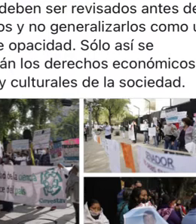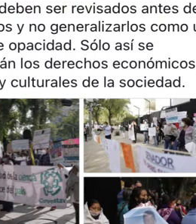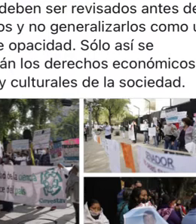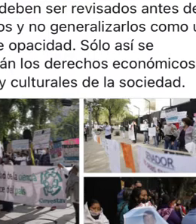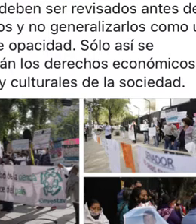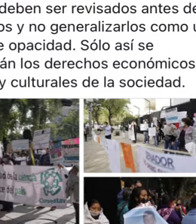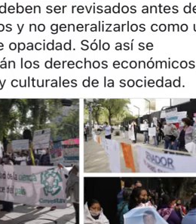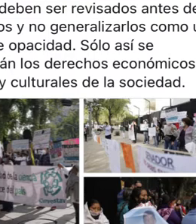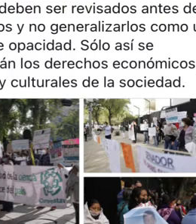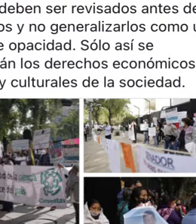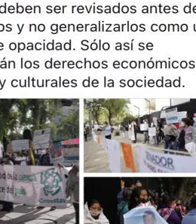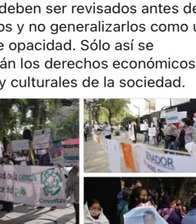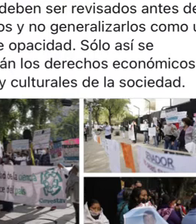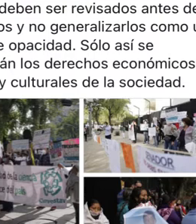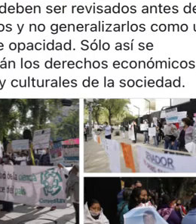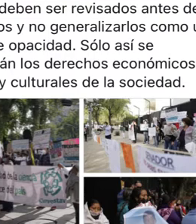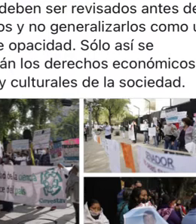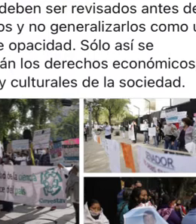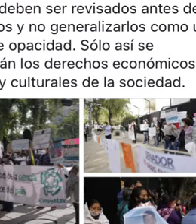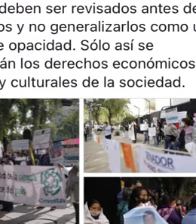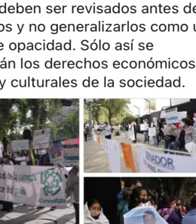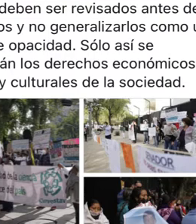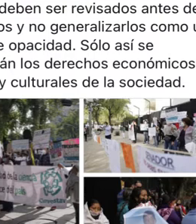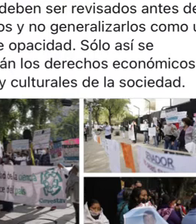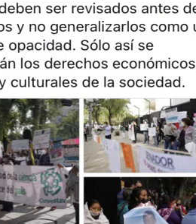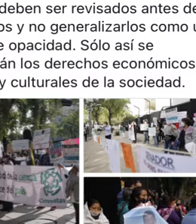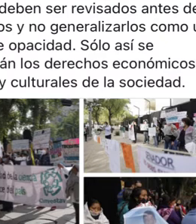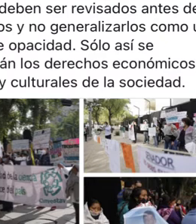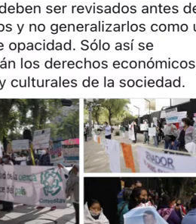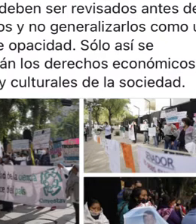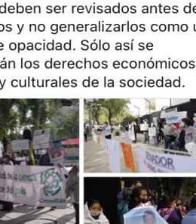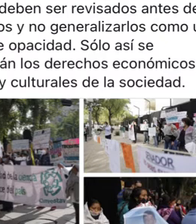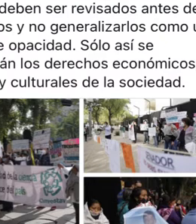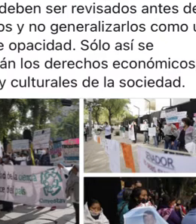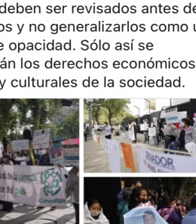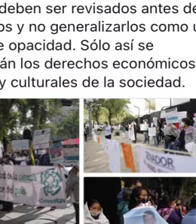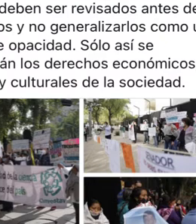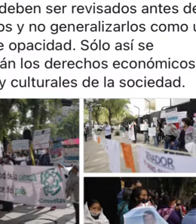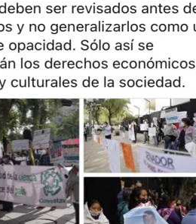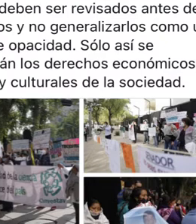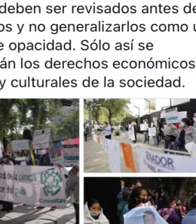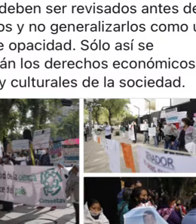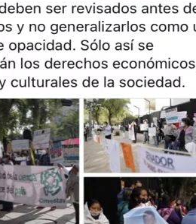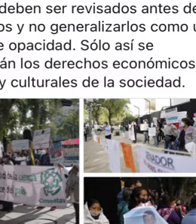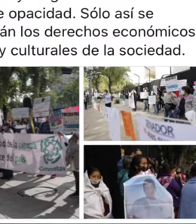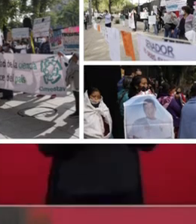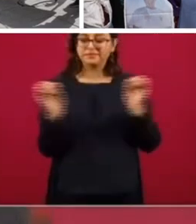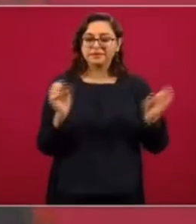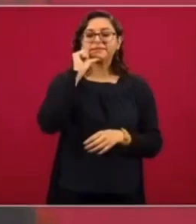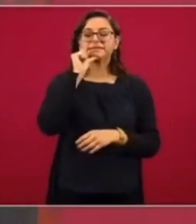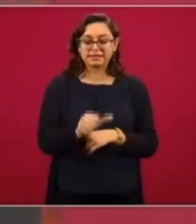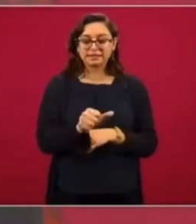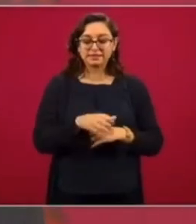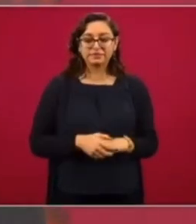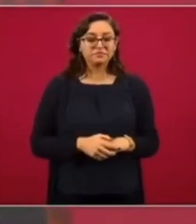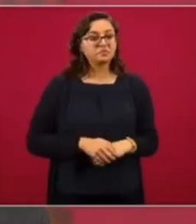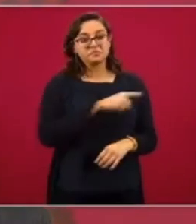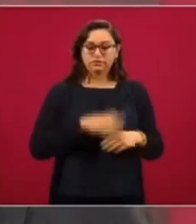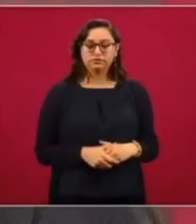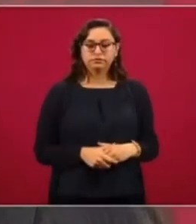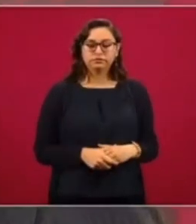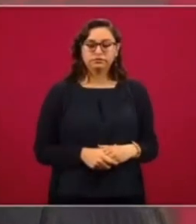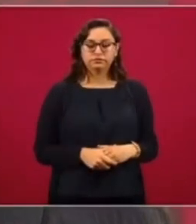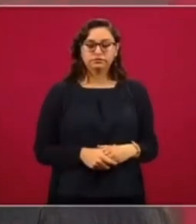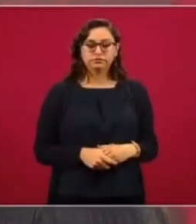propósito de manejar fondos públicos, dinero del pueblo, sin ser vigilado, fiscalizado y para provecho personal.